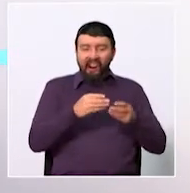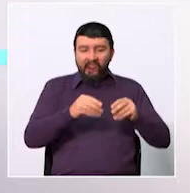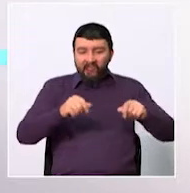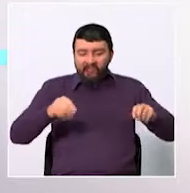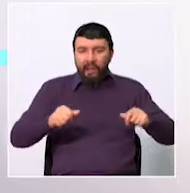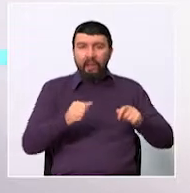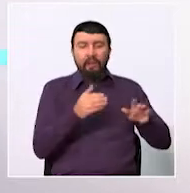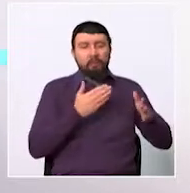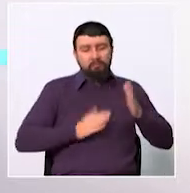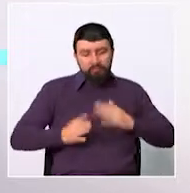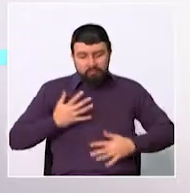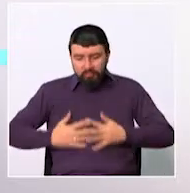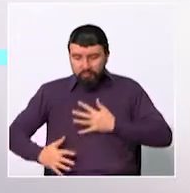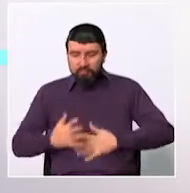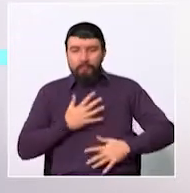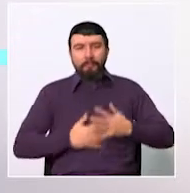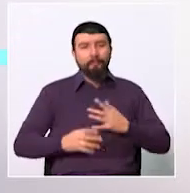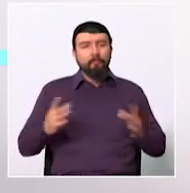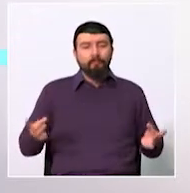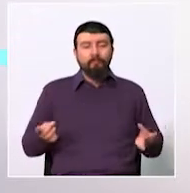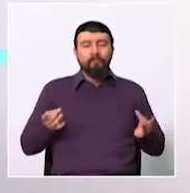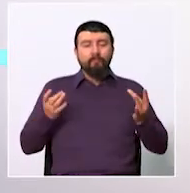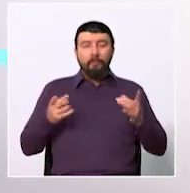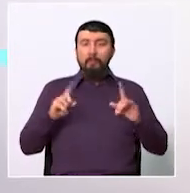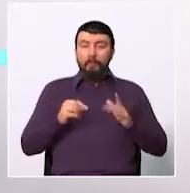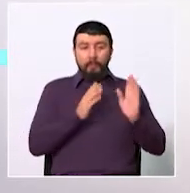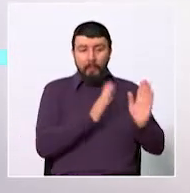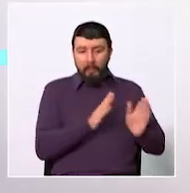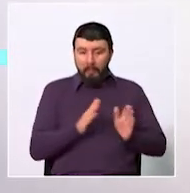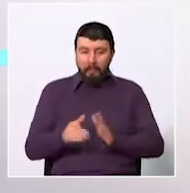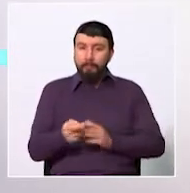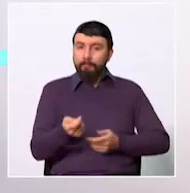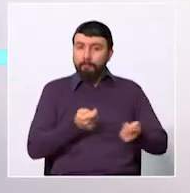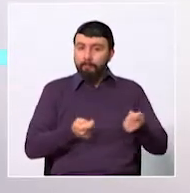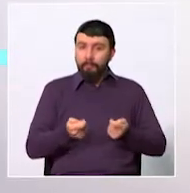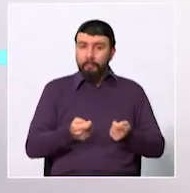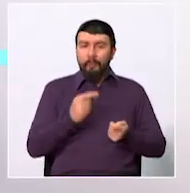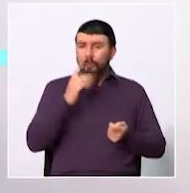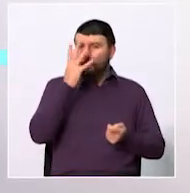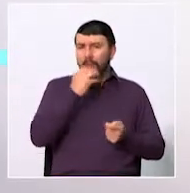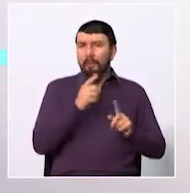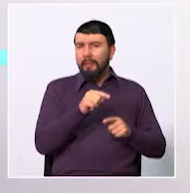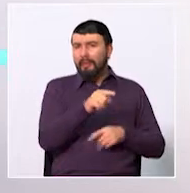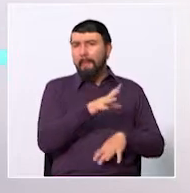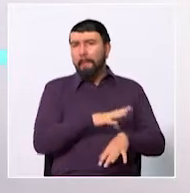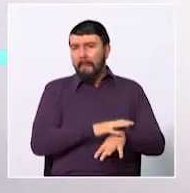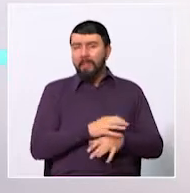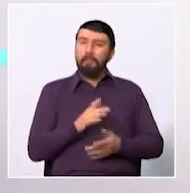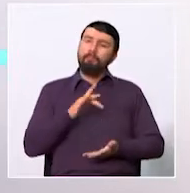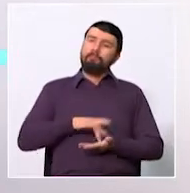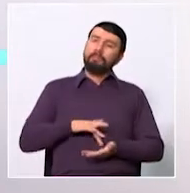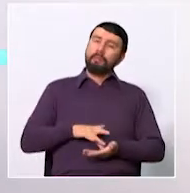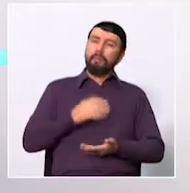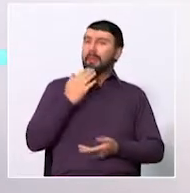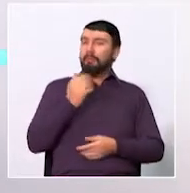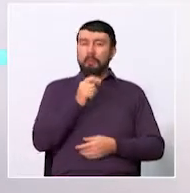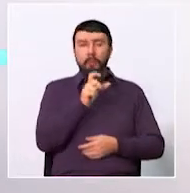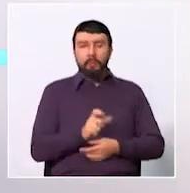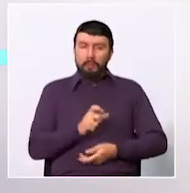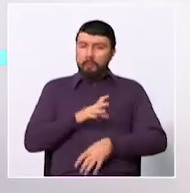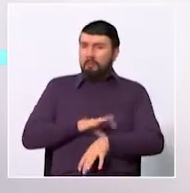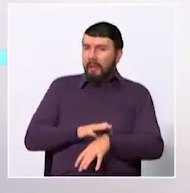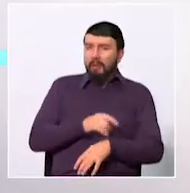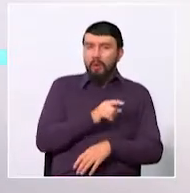masajes y es muy bonito porque igual para los médicos porque si el internista el cardiólogo